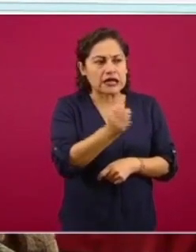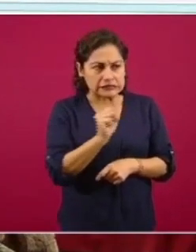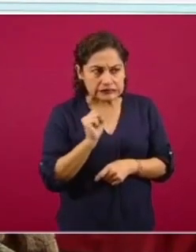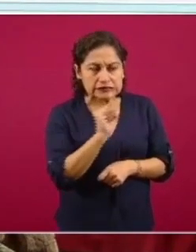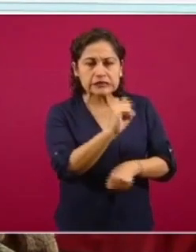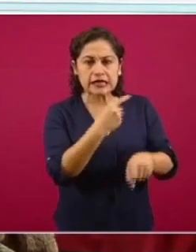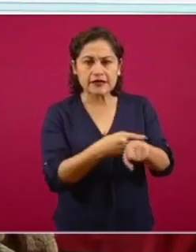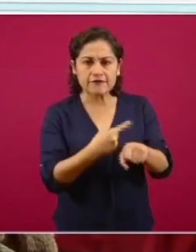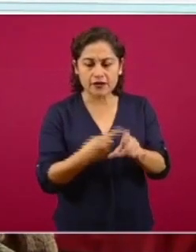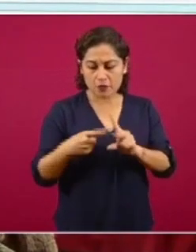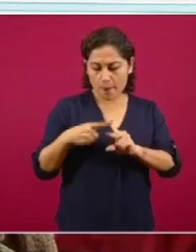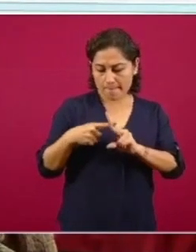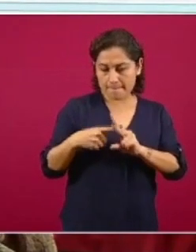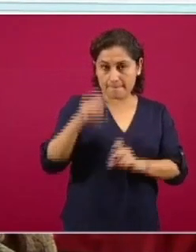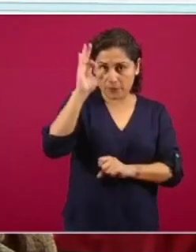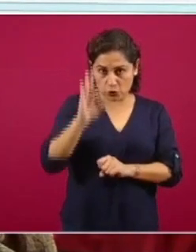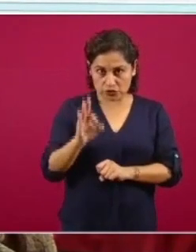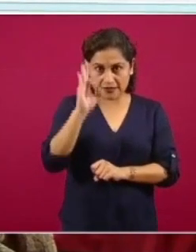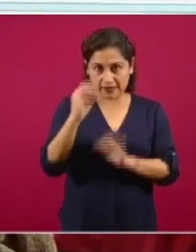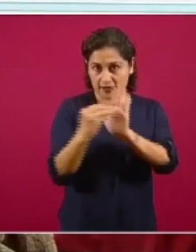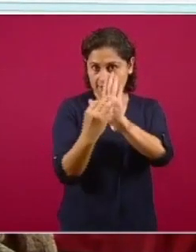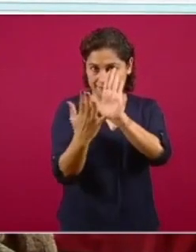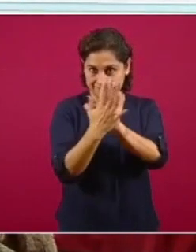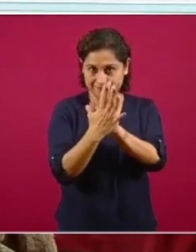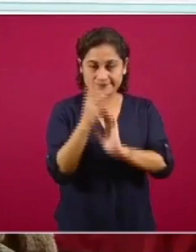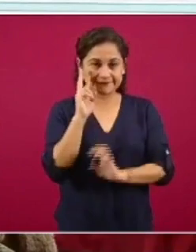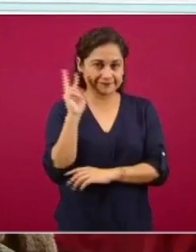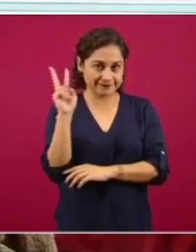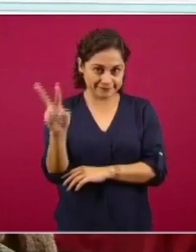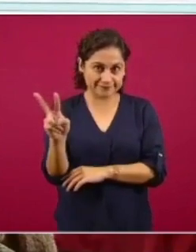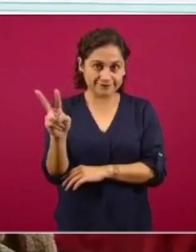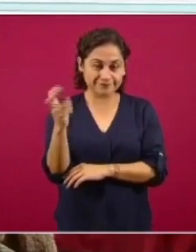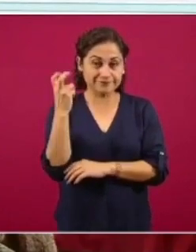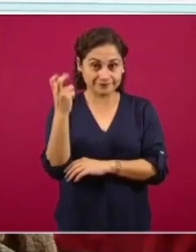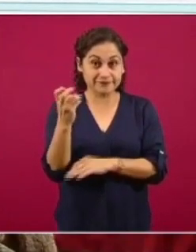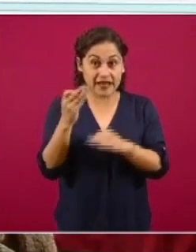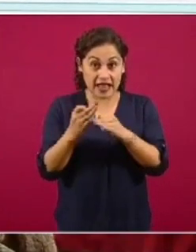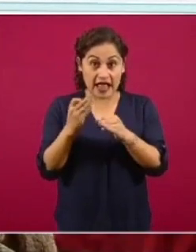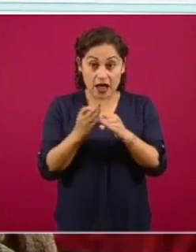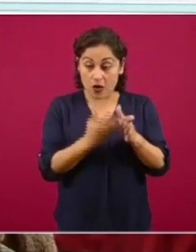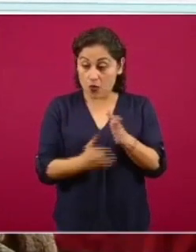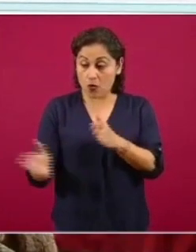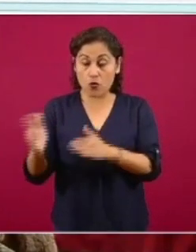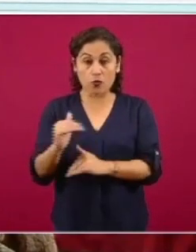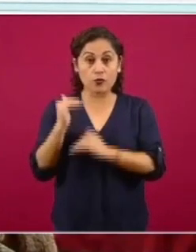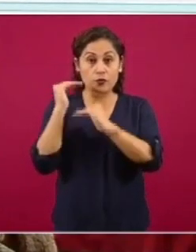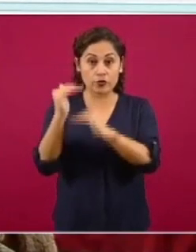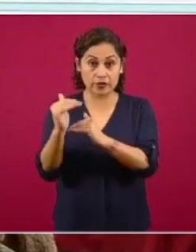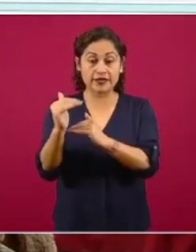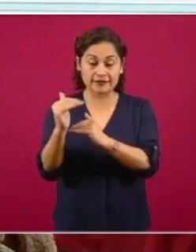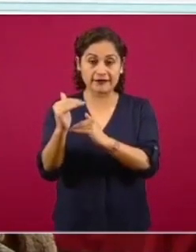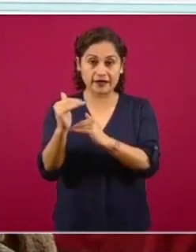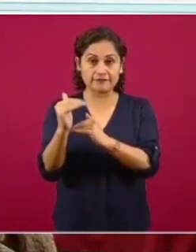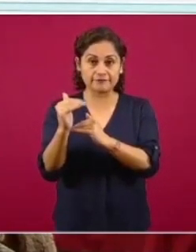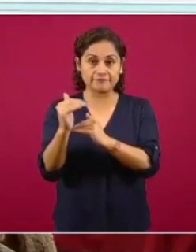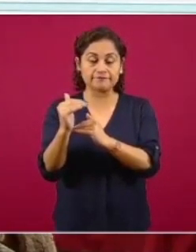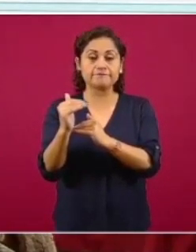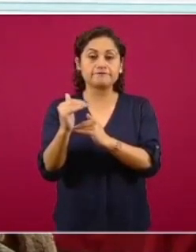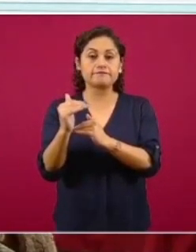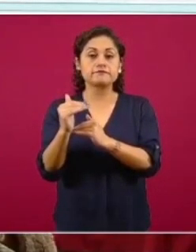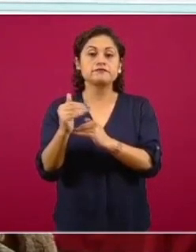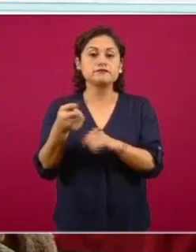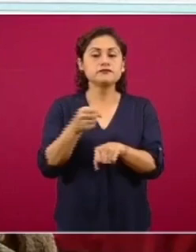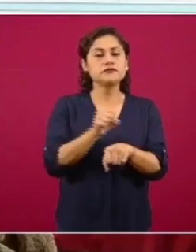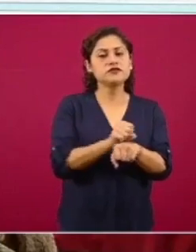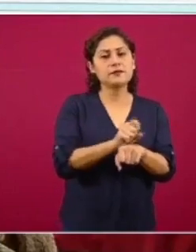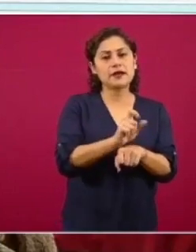el virus SARS-CoV-2? Y como podemos ver, llegamos a un tope de positividad más o menos en la semana